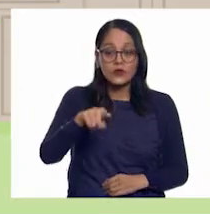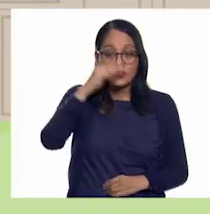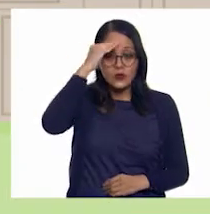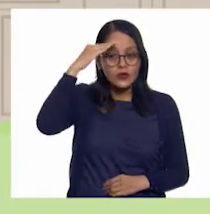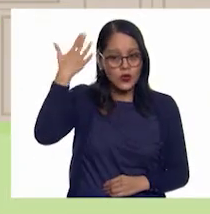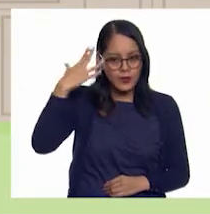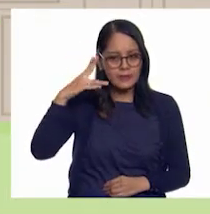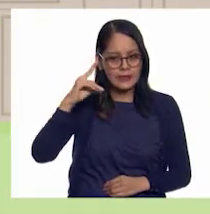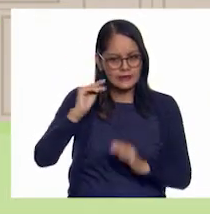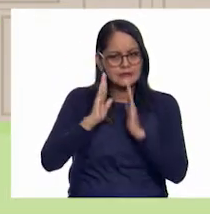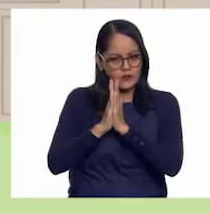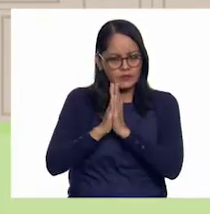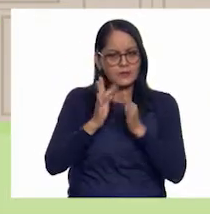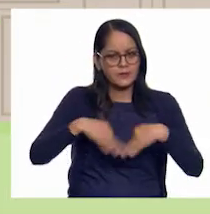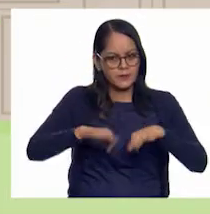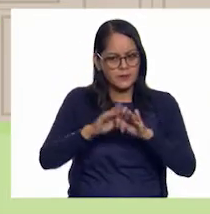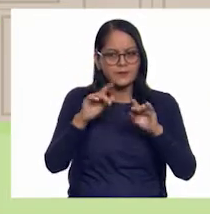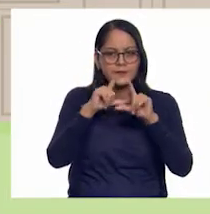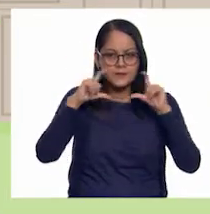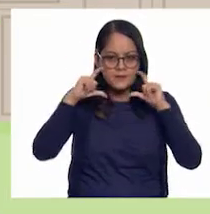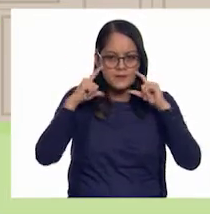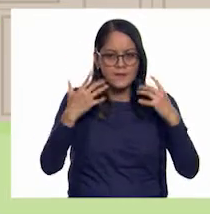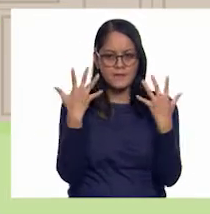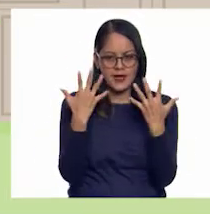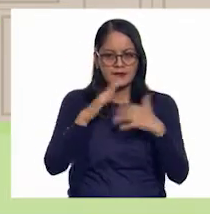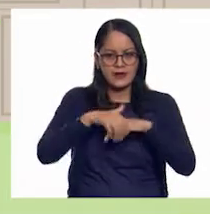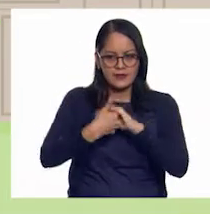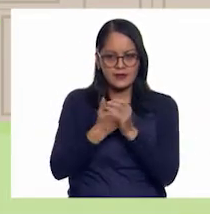que utilizar cubrebocas y lavarse las manos con